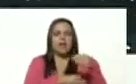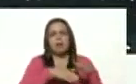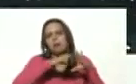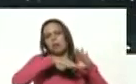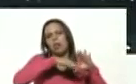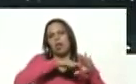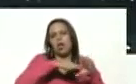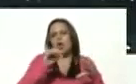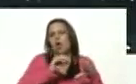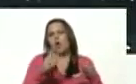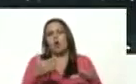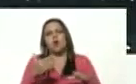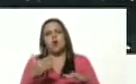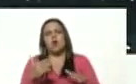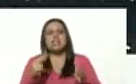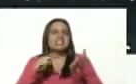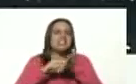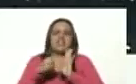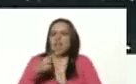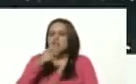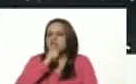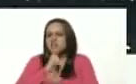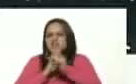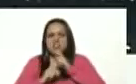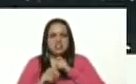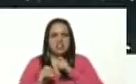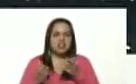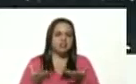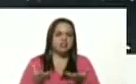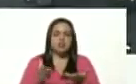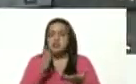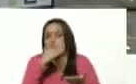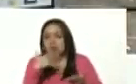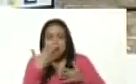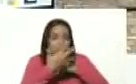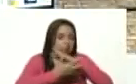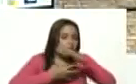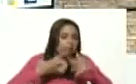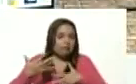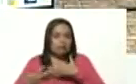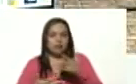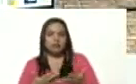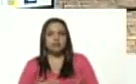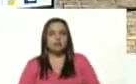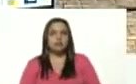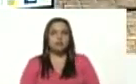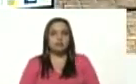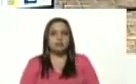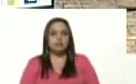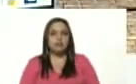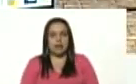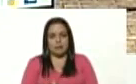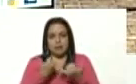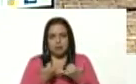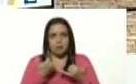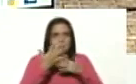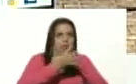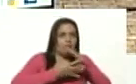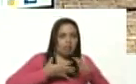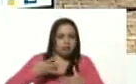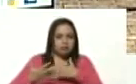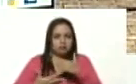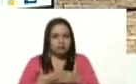falsos conceptos. No se enreden en la enredadera. No se dejen autoenredar. Lo